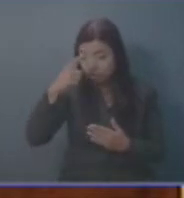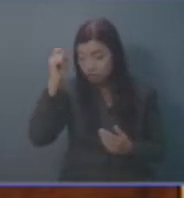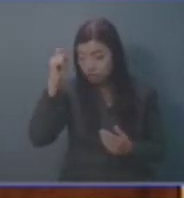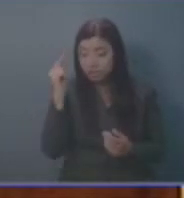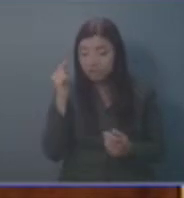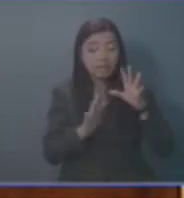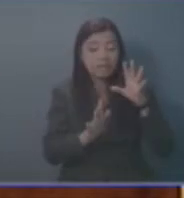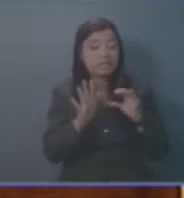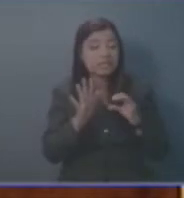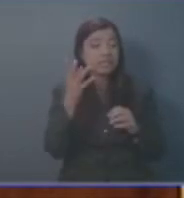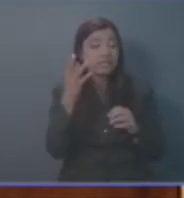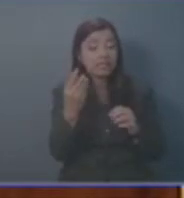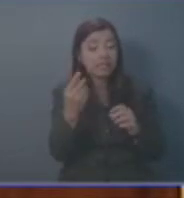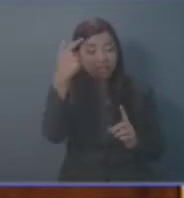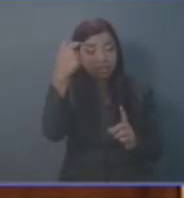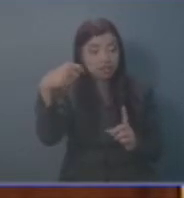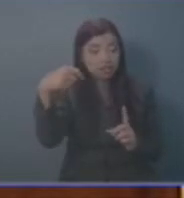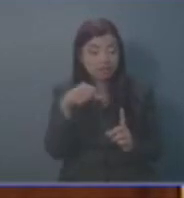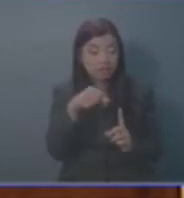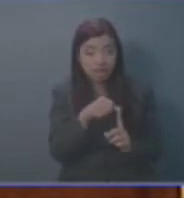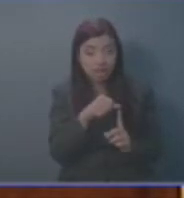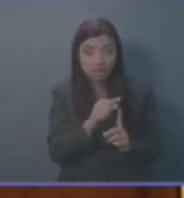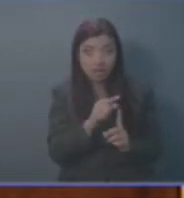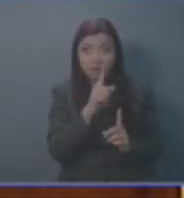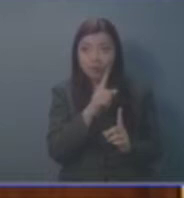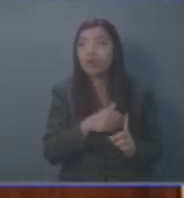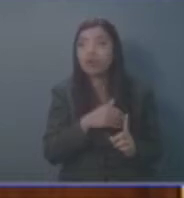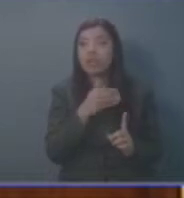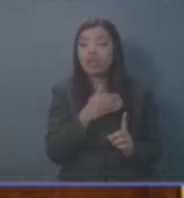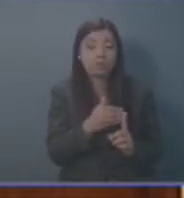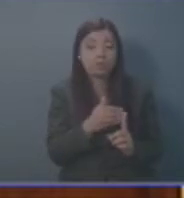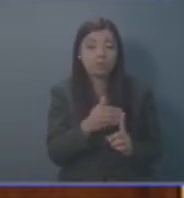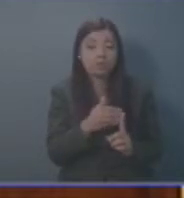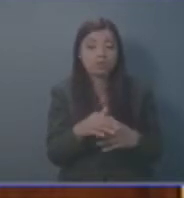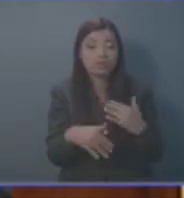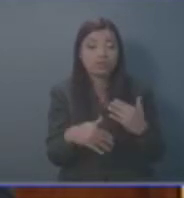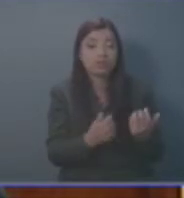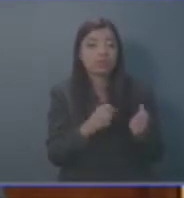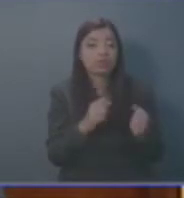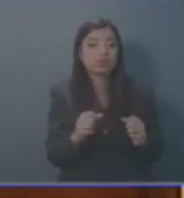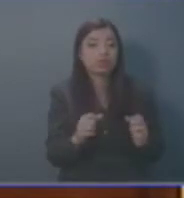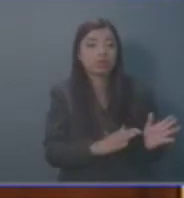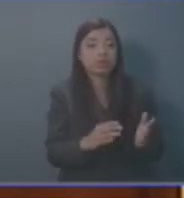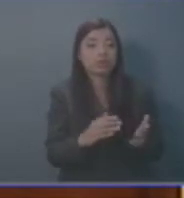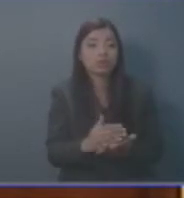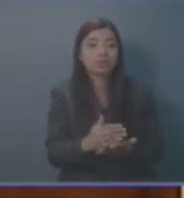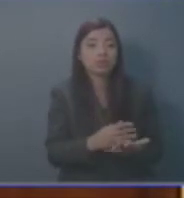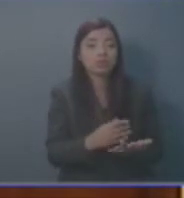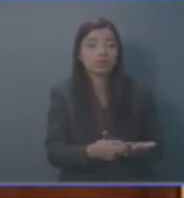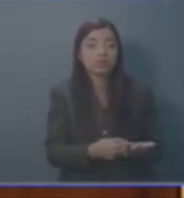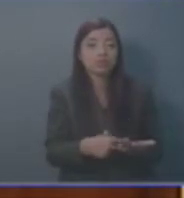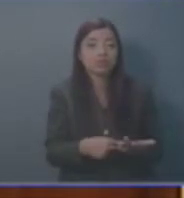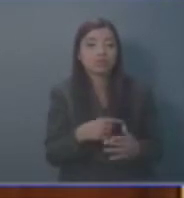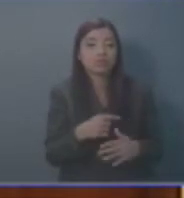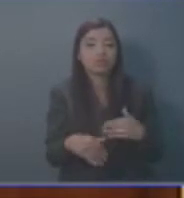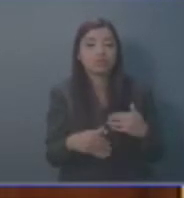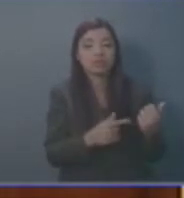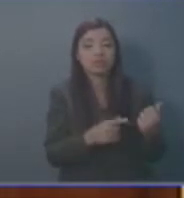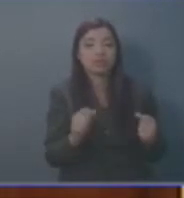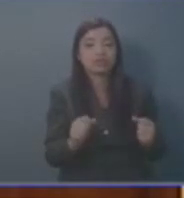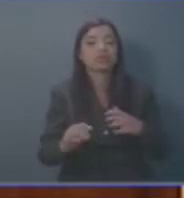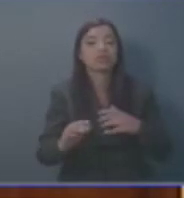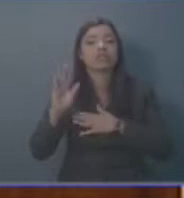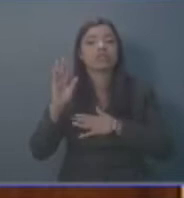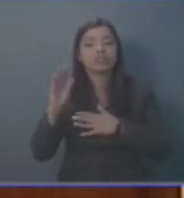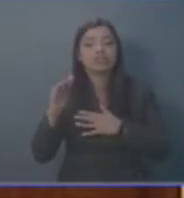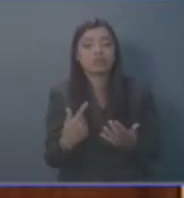equivalente a 15 días salario básico para año de servicio y proporcional por fracciones de año en aquellos casos que no hayan cumplido